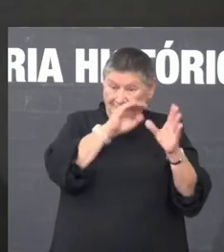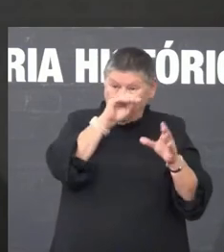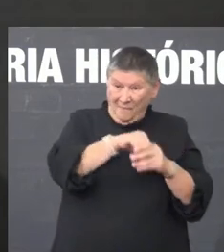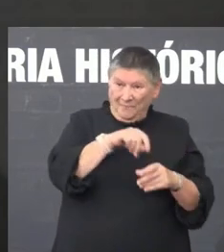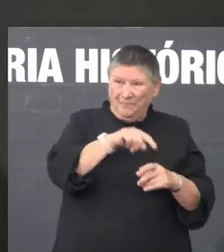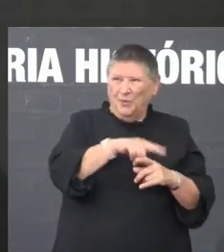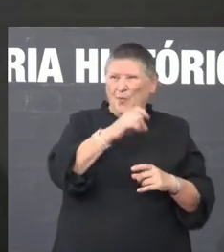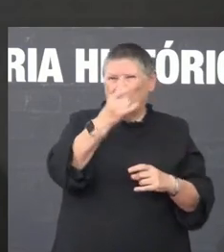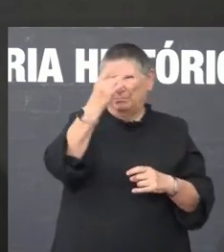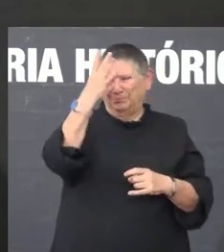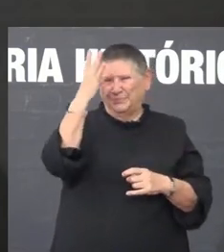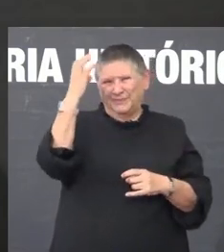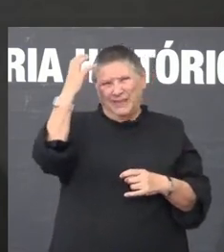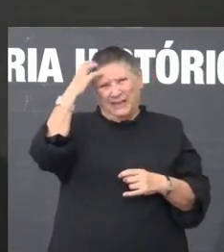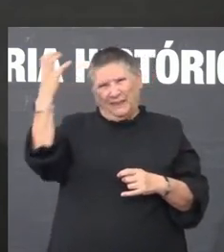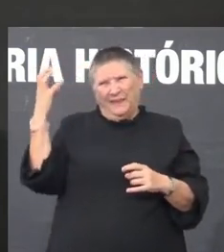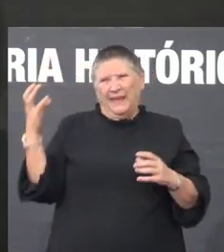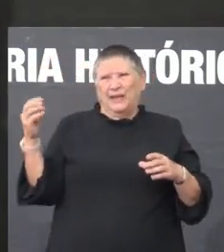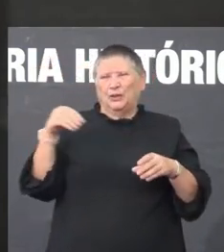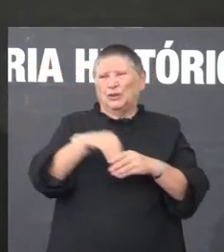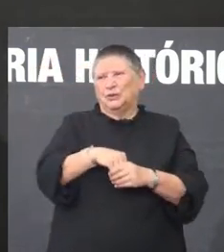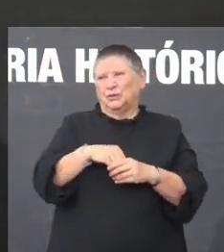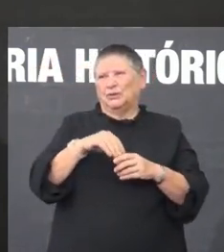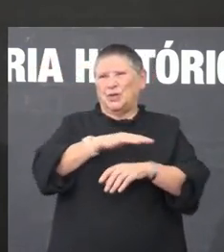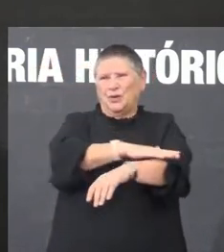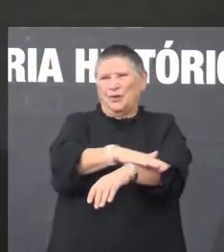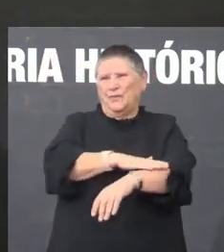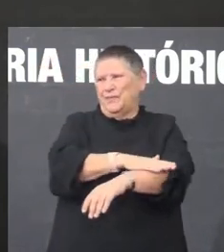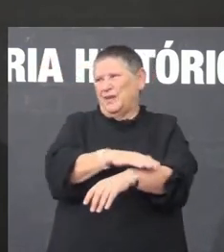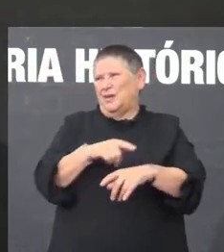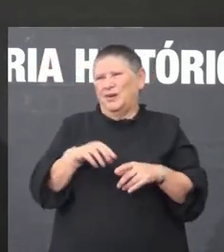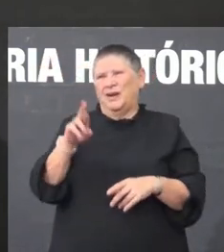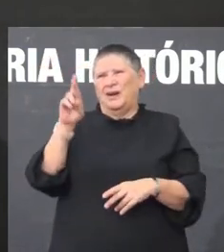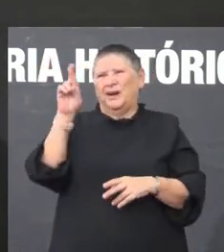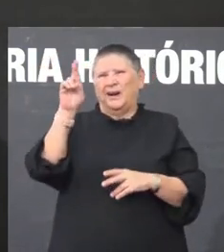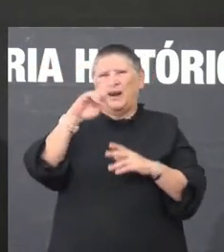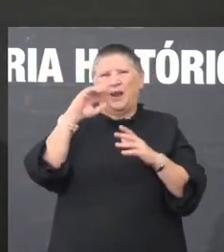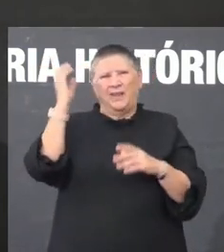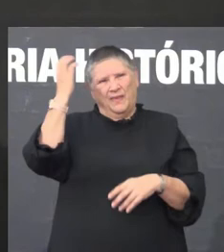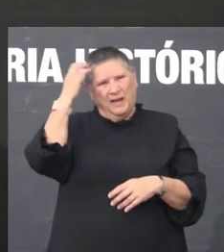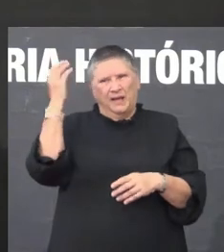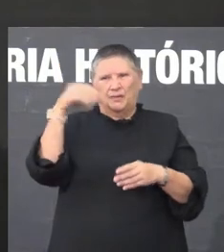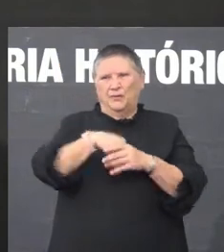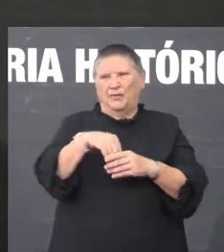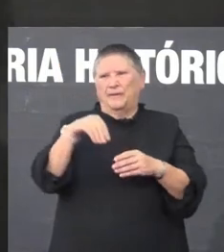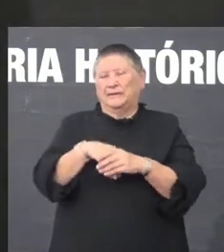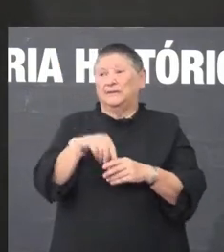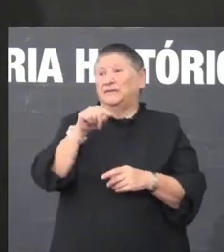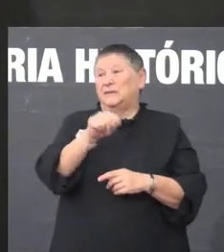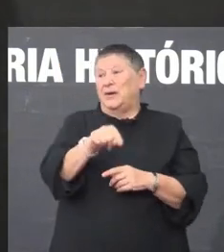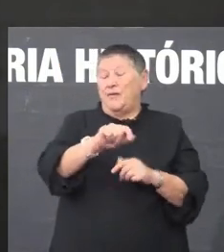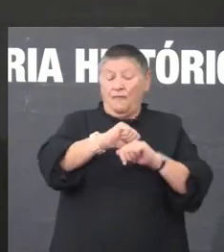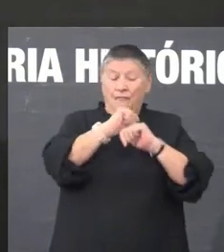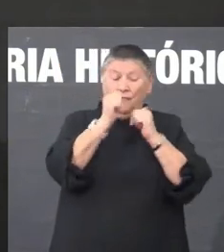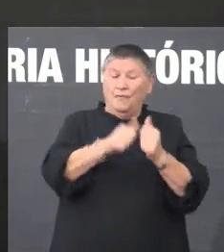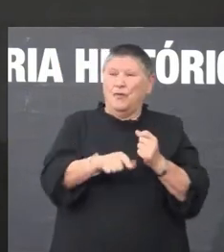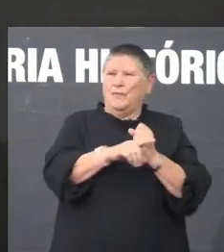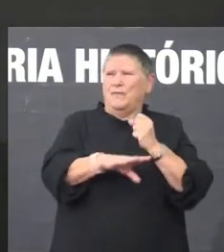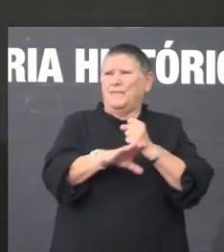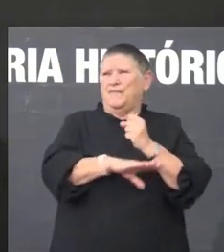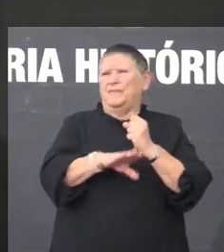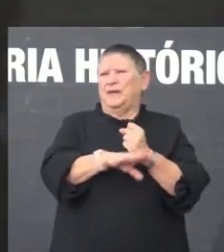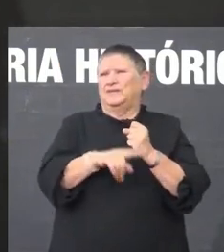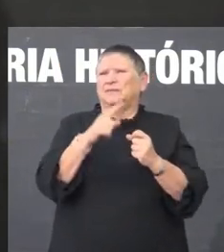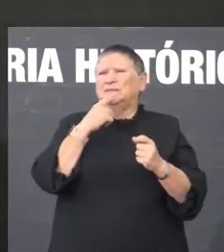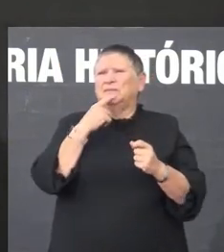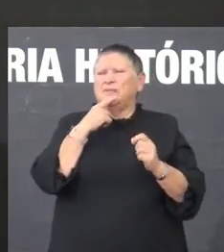decretos del Gobierno. O sea, no hay leyes, decretos, y entonces estos son condiciones básicas, porque lo digo yo y lo refrenda el Tribunal Constitucional.